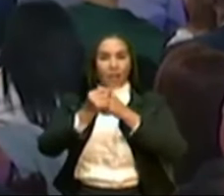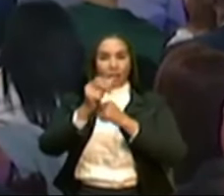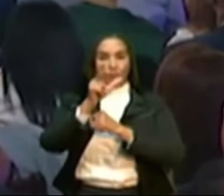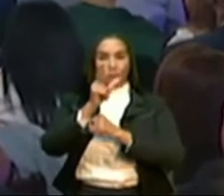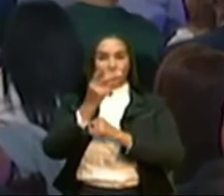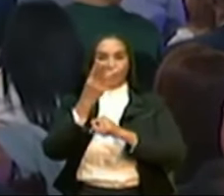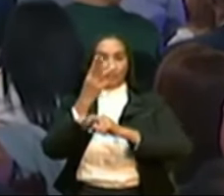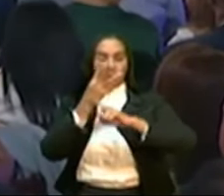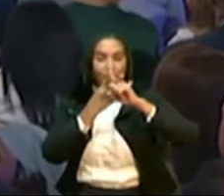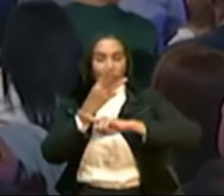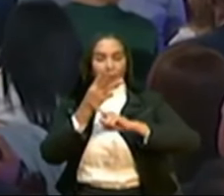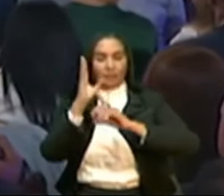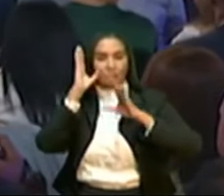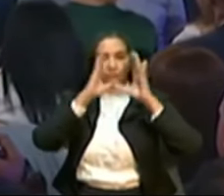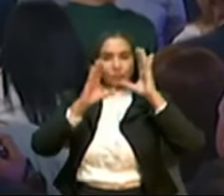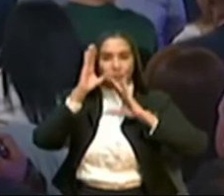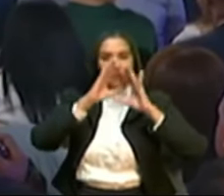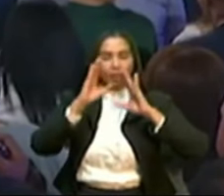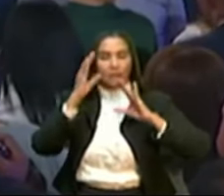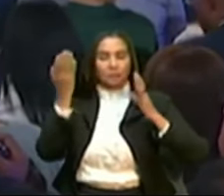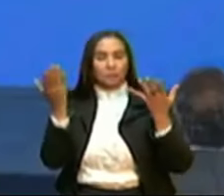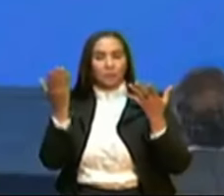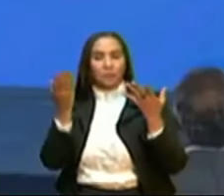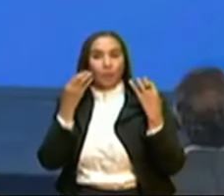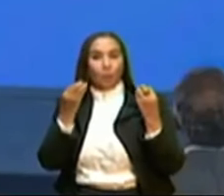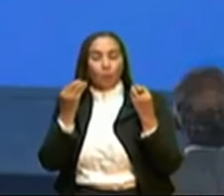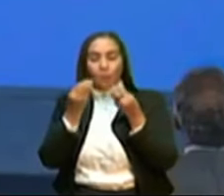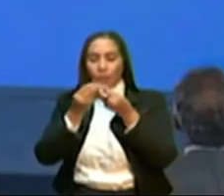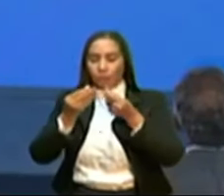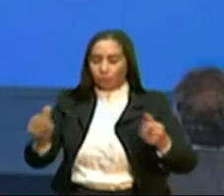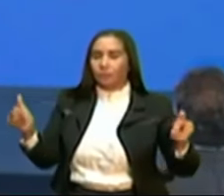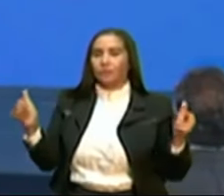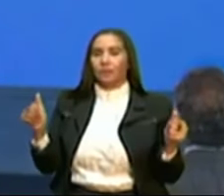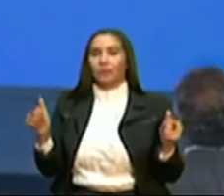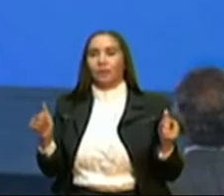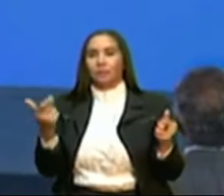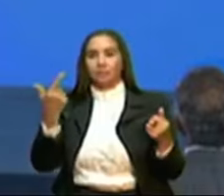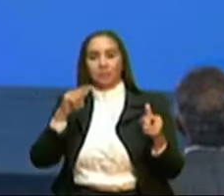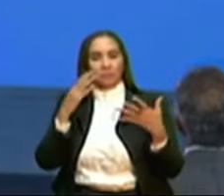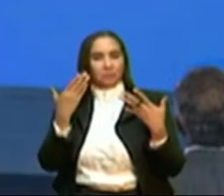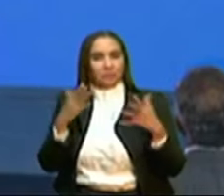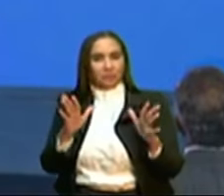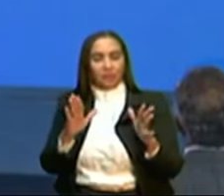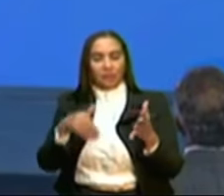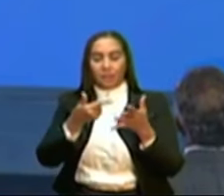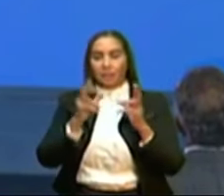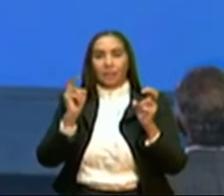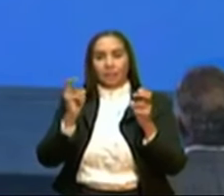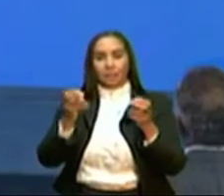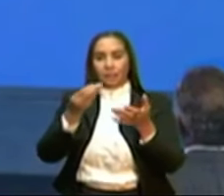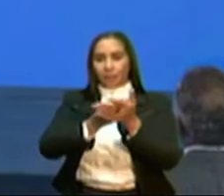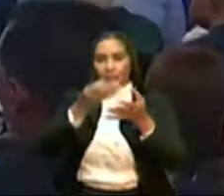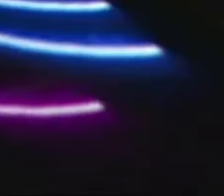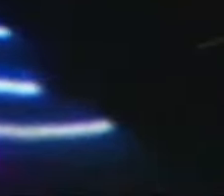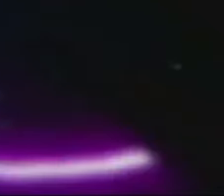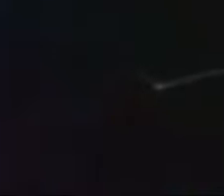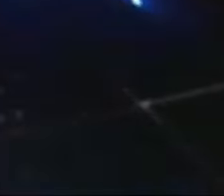de una salida favorable para no irnos, pero ya ese tema está en la justicia.